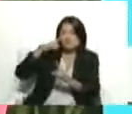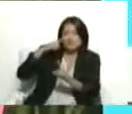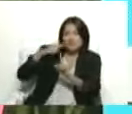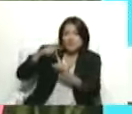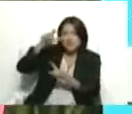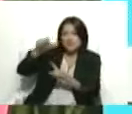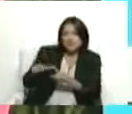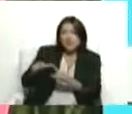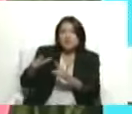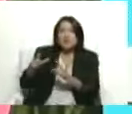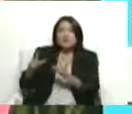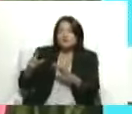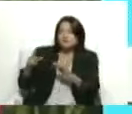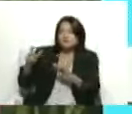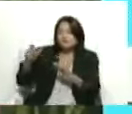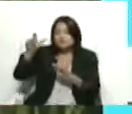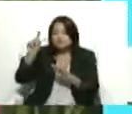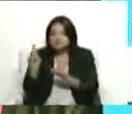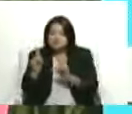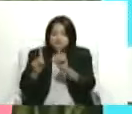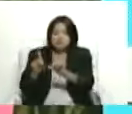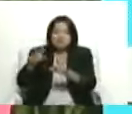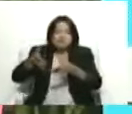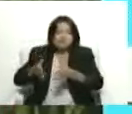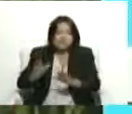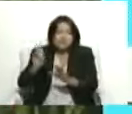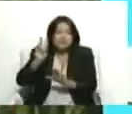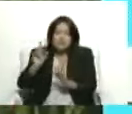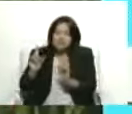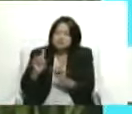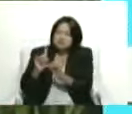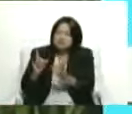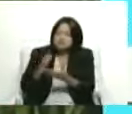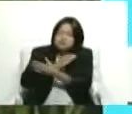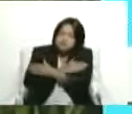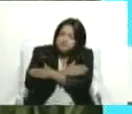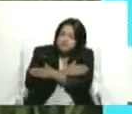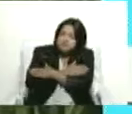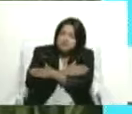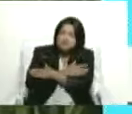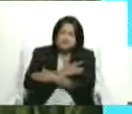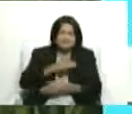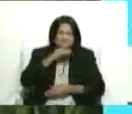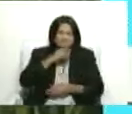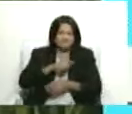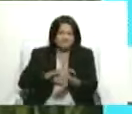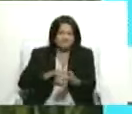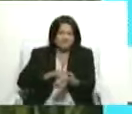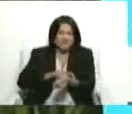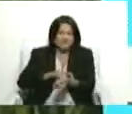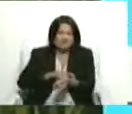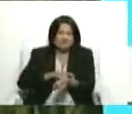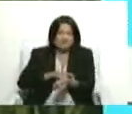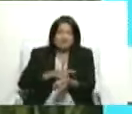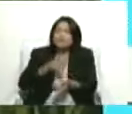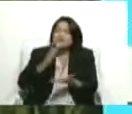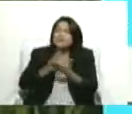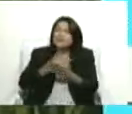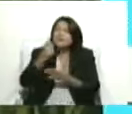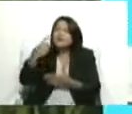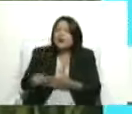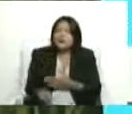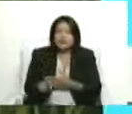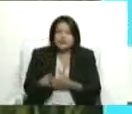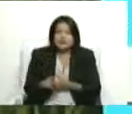venezolano se abrace sin que eso le moleste, porque no quiere ver triunfar a nuestro país. Siempre han existido. No siembran